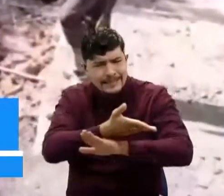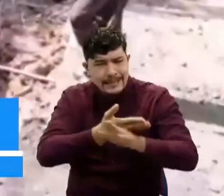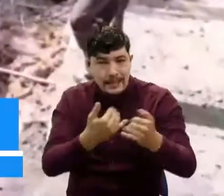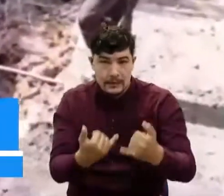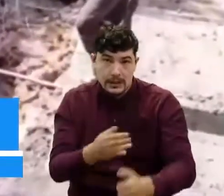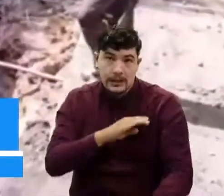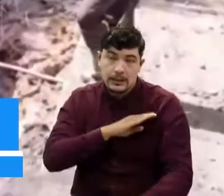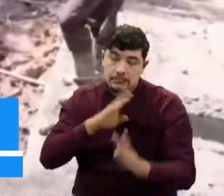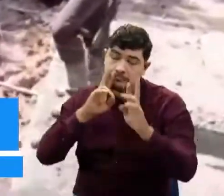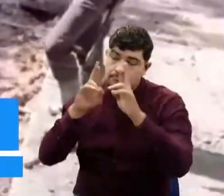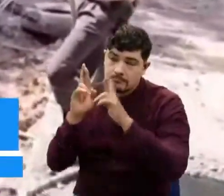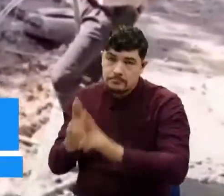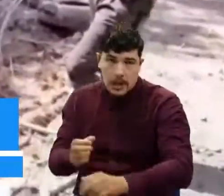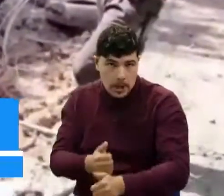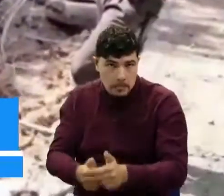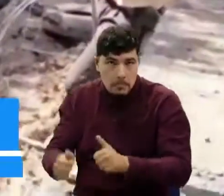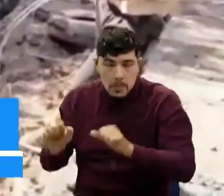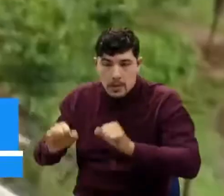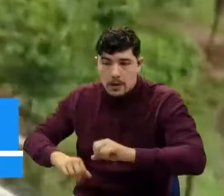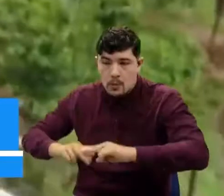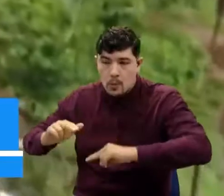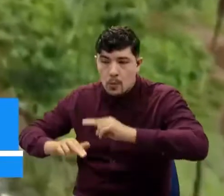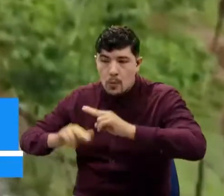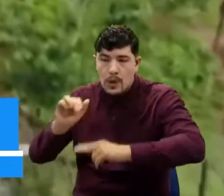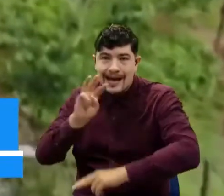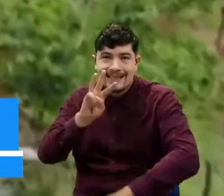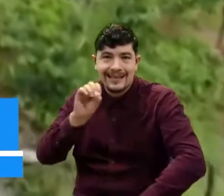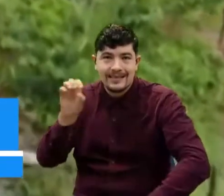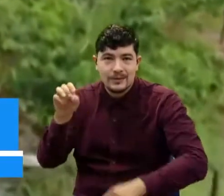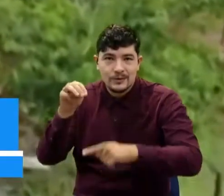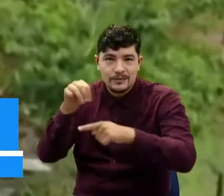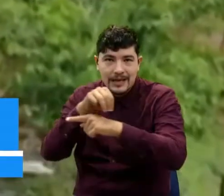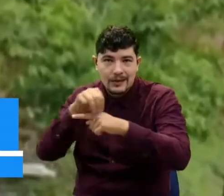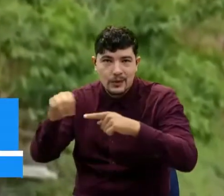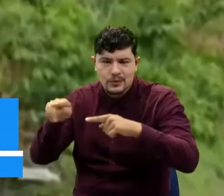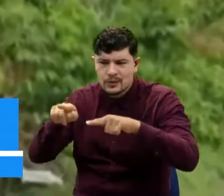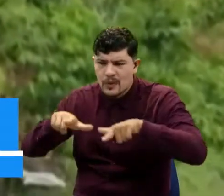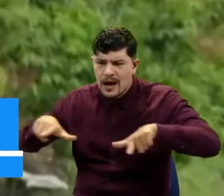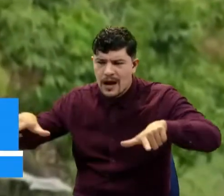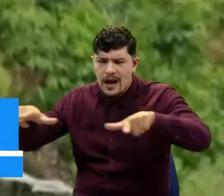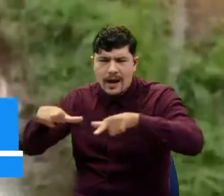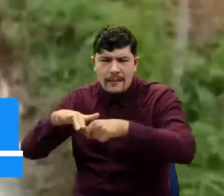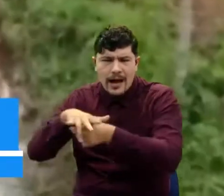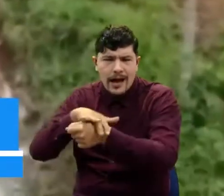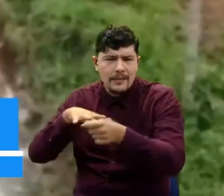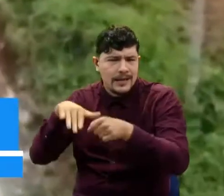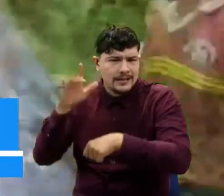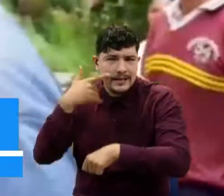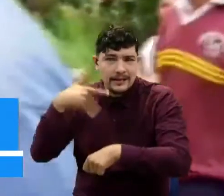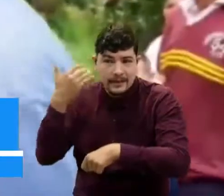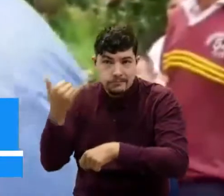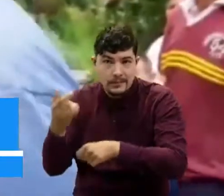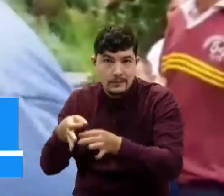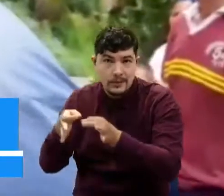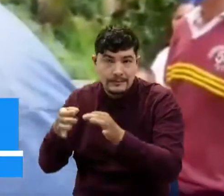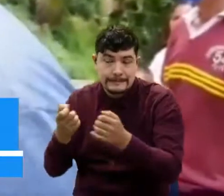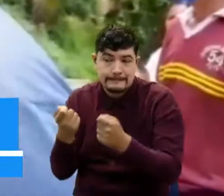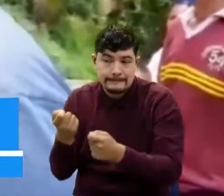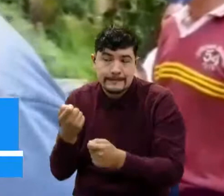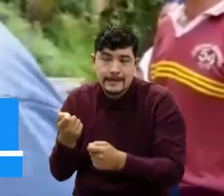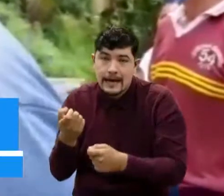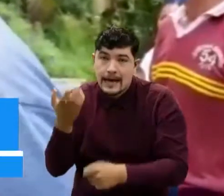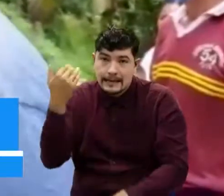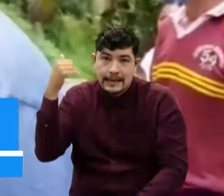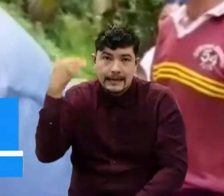Municipal de Cimitarra adelanta la construcción de 300 metros de placa huellas en el barrio más popular de este municipio. Por emergencia,